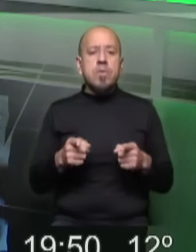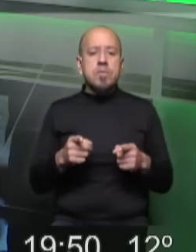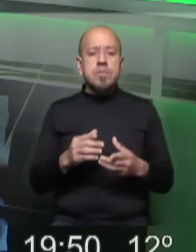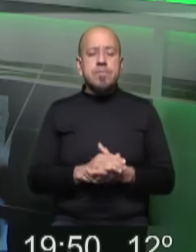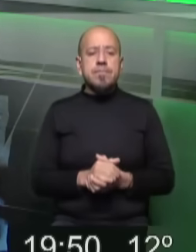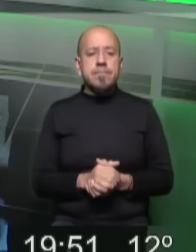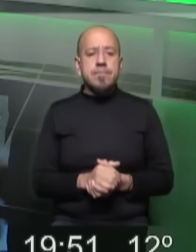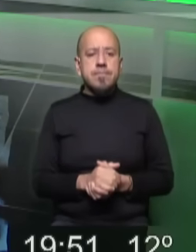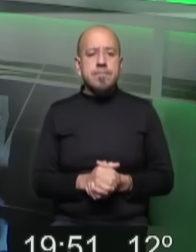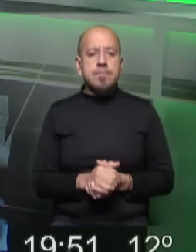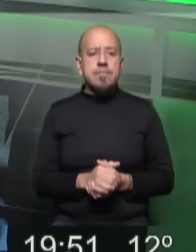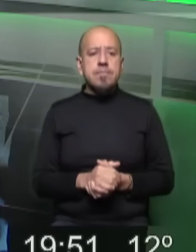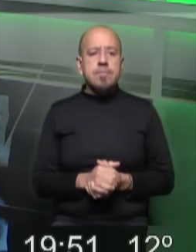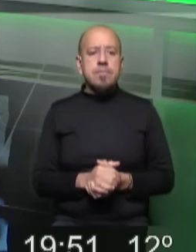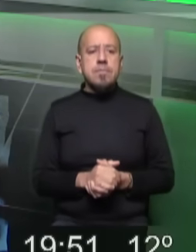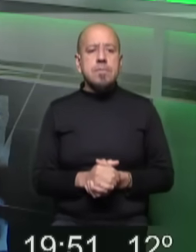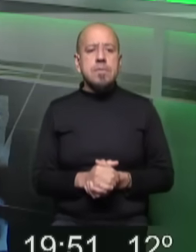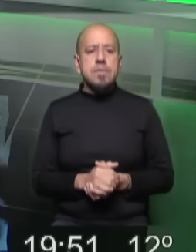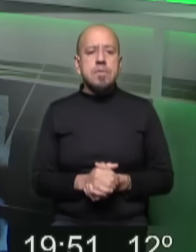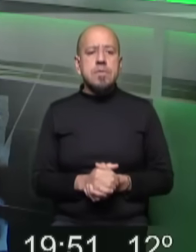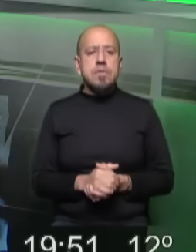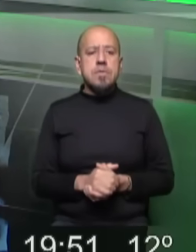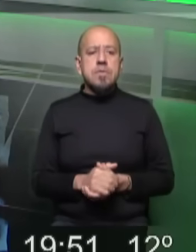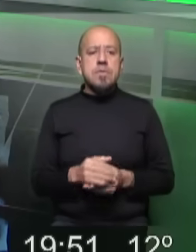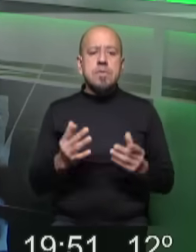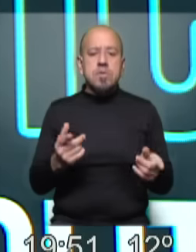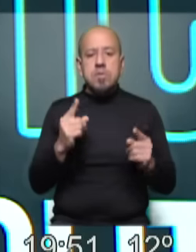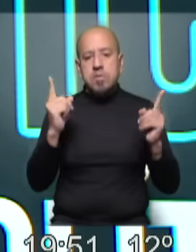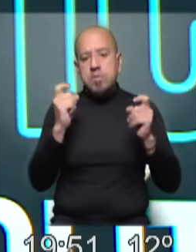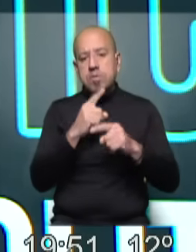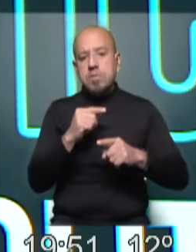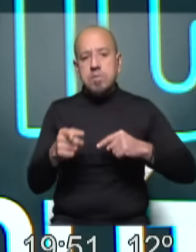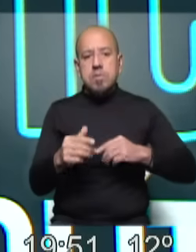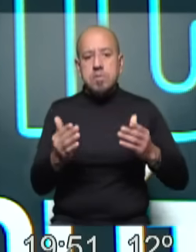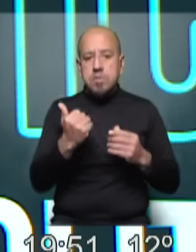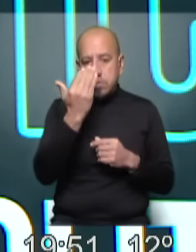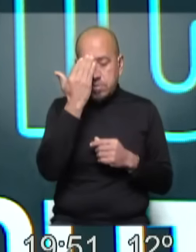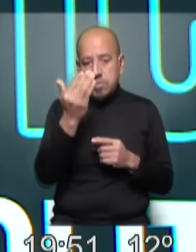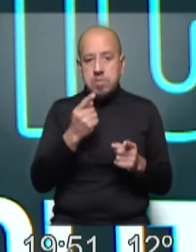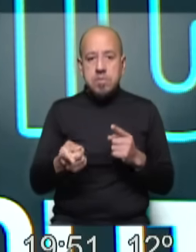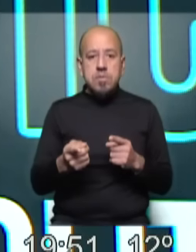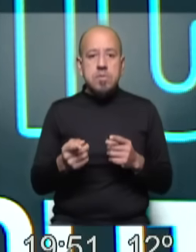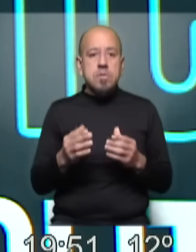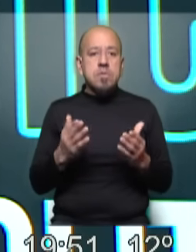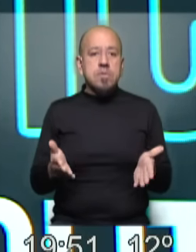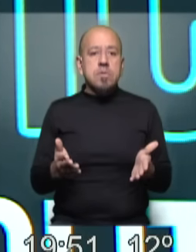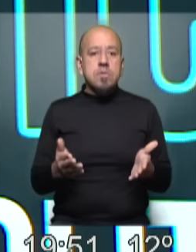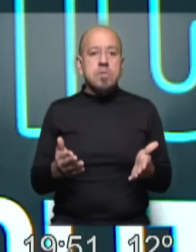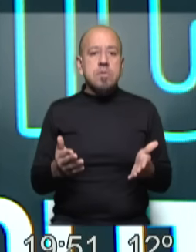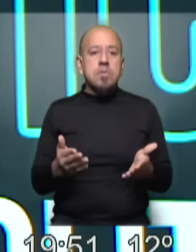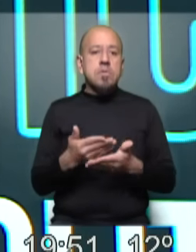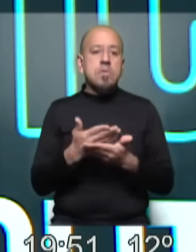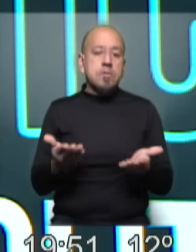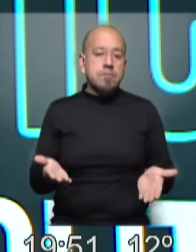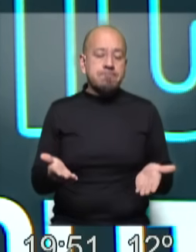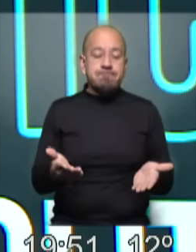Sánchez bueno a ver No no es difícil posicionarse en este caso para el frente amplio es decir el tiene el terreno bastante